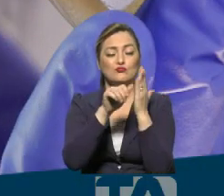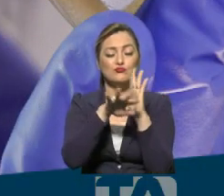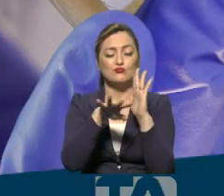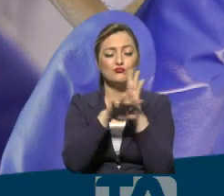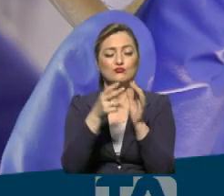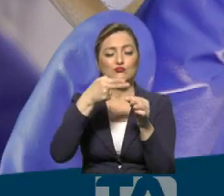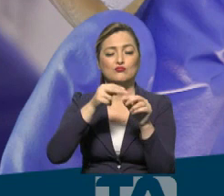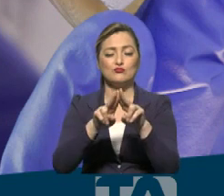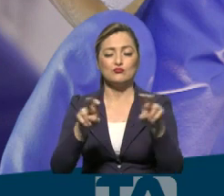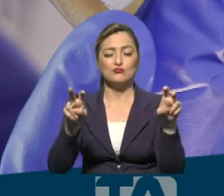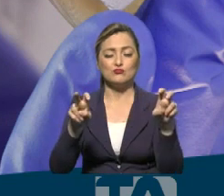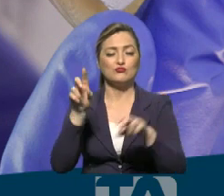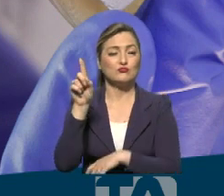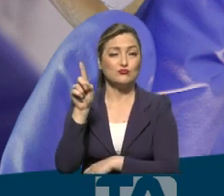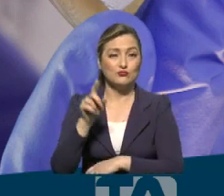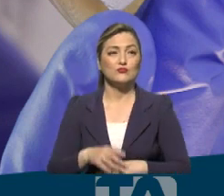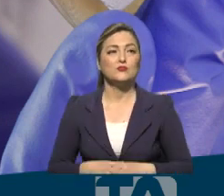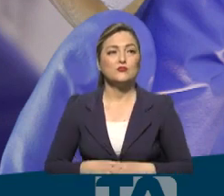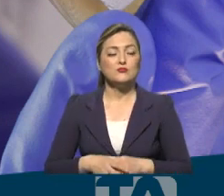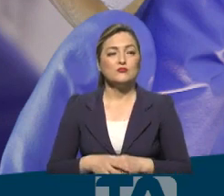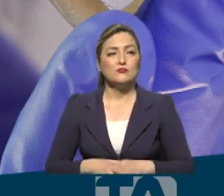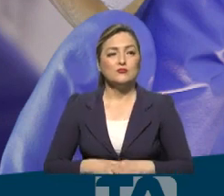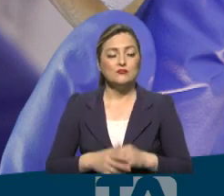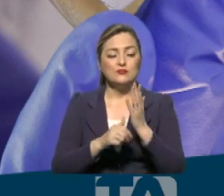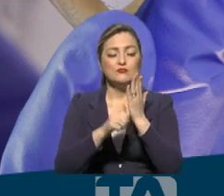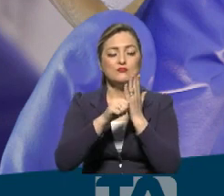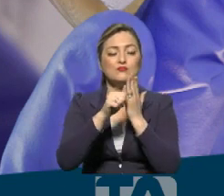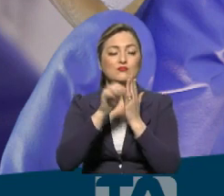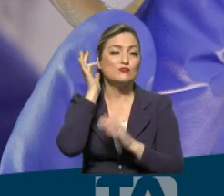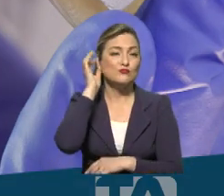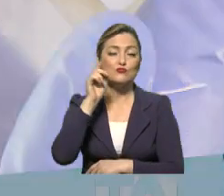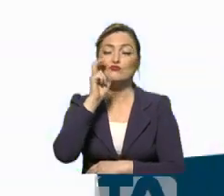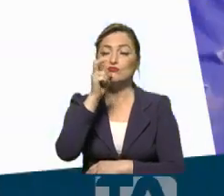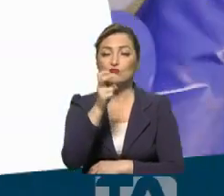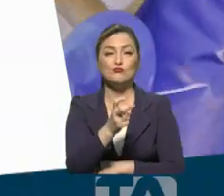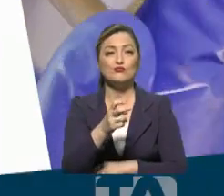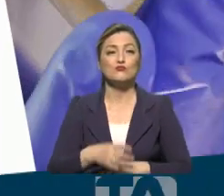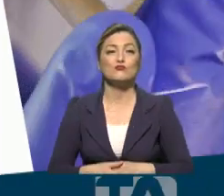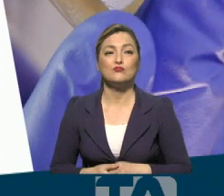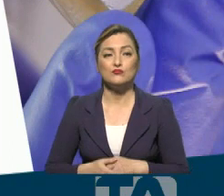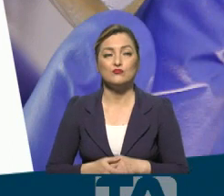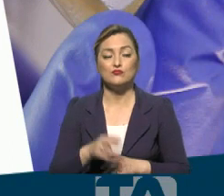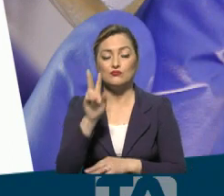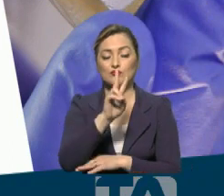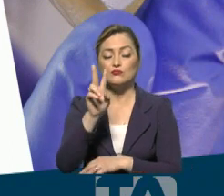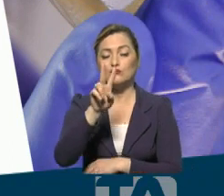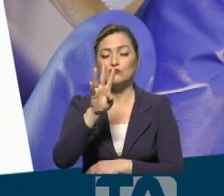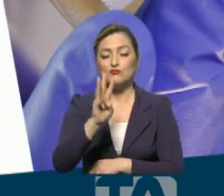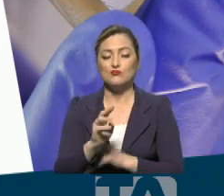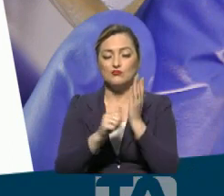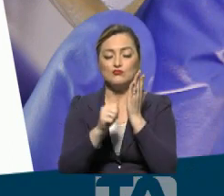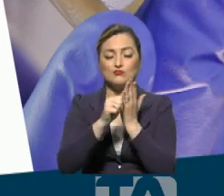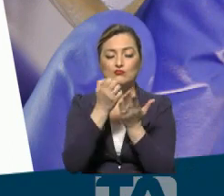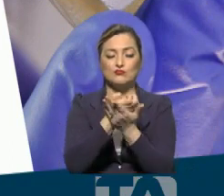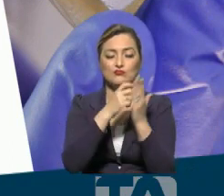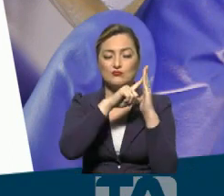y Recursos Naturales No Renovables, René Ortiz, y la ministra de Turismo, Rosa Prado. El viernes 26, el ministro de Economía y